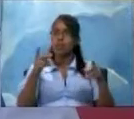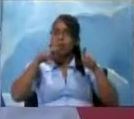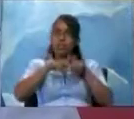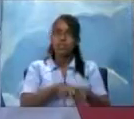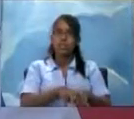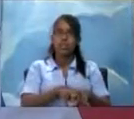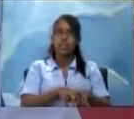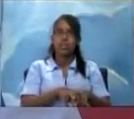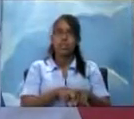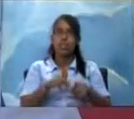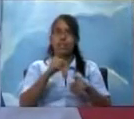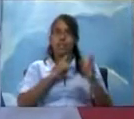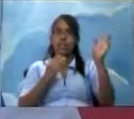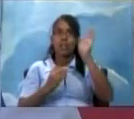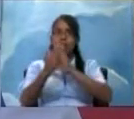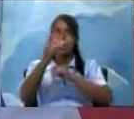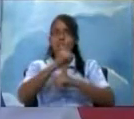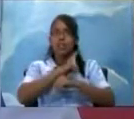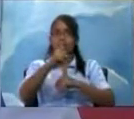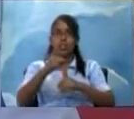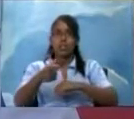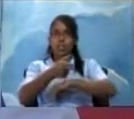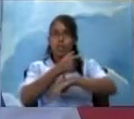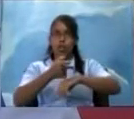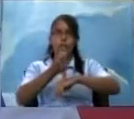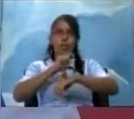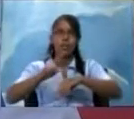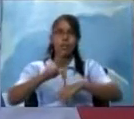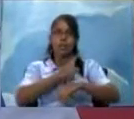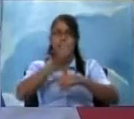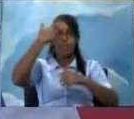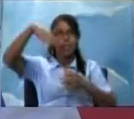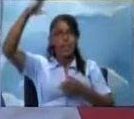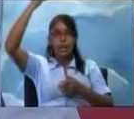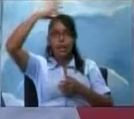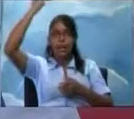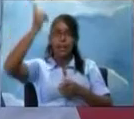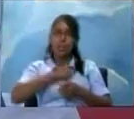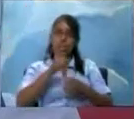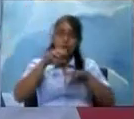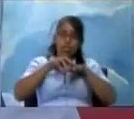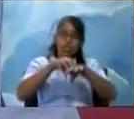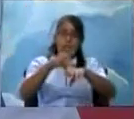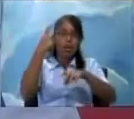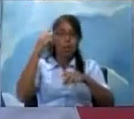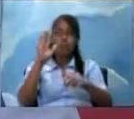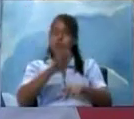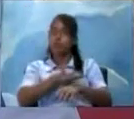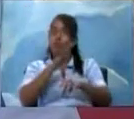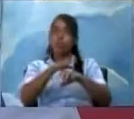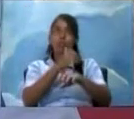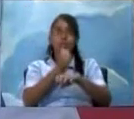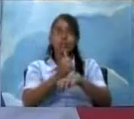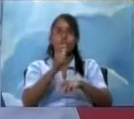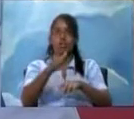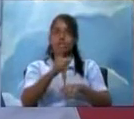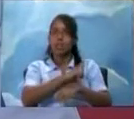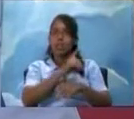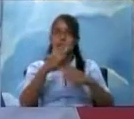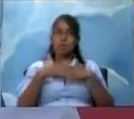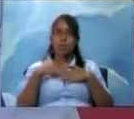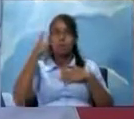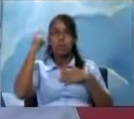os azotarán delante de gobernadores y de reyes y os llevarán por causa